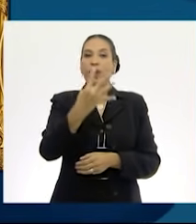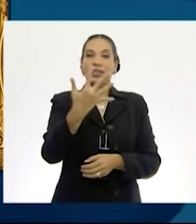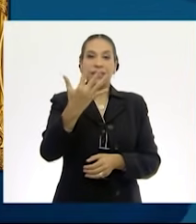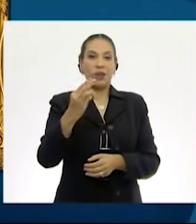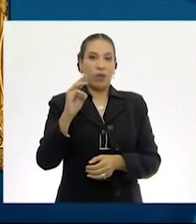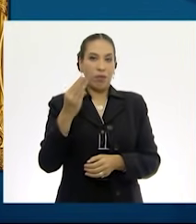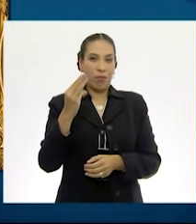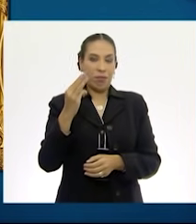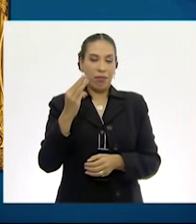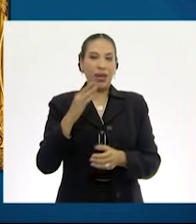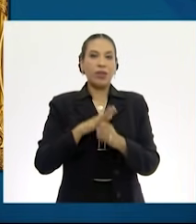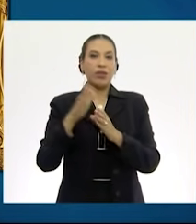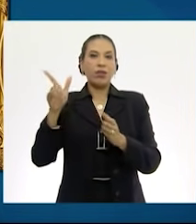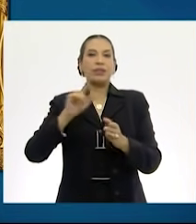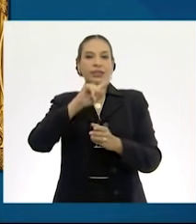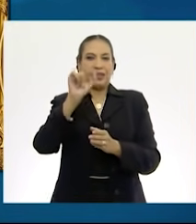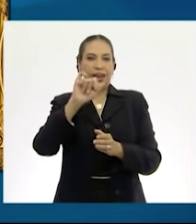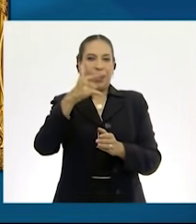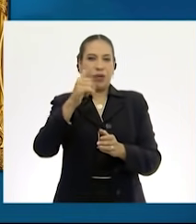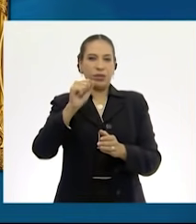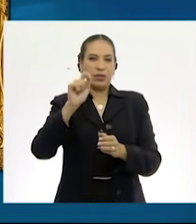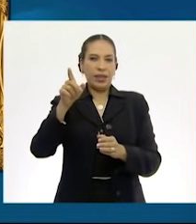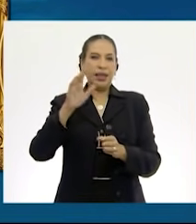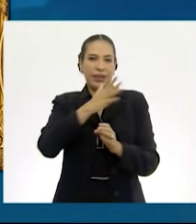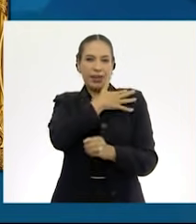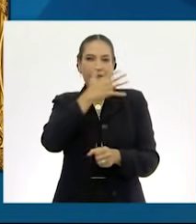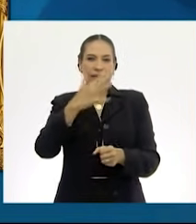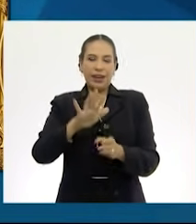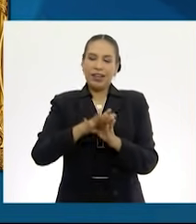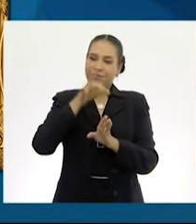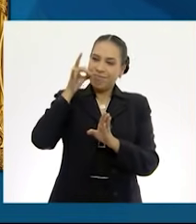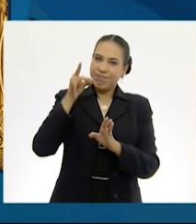de mayo las tropas de Zaragoza lo derrotaron.